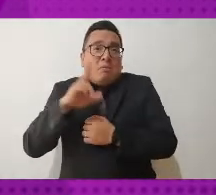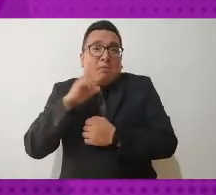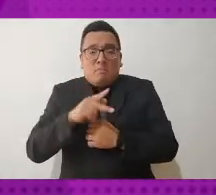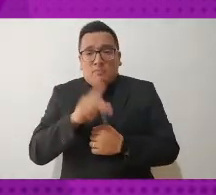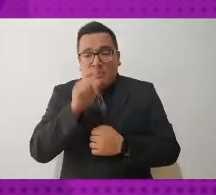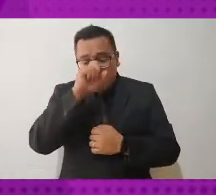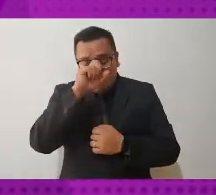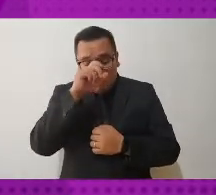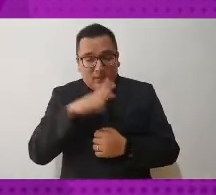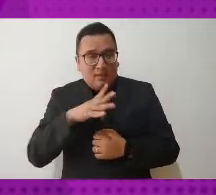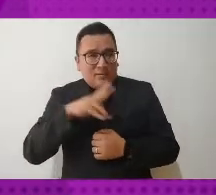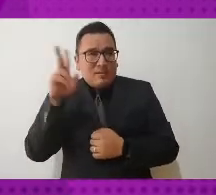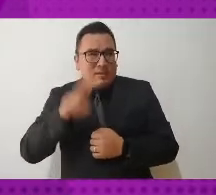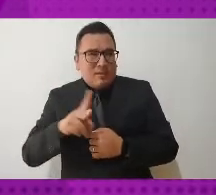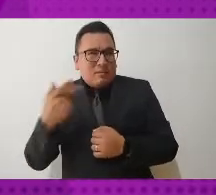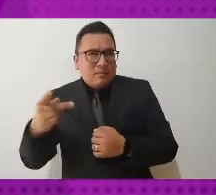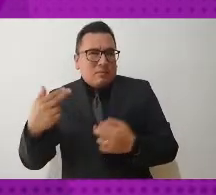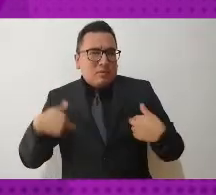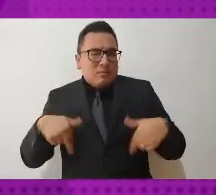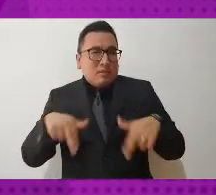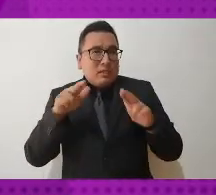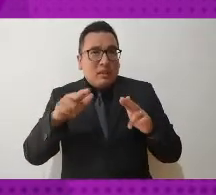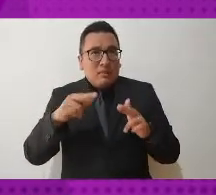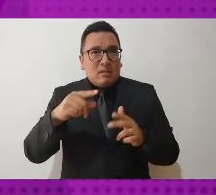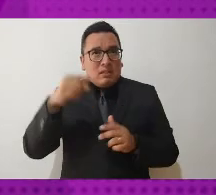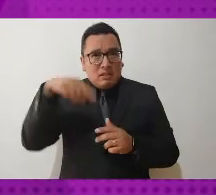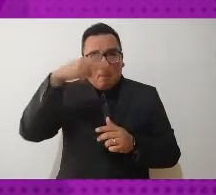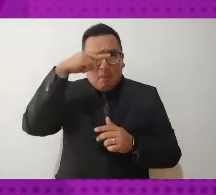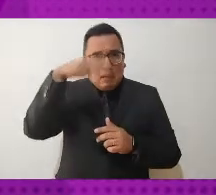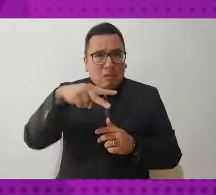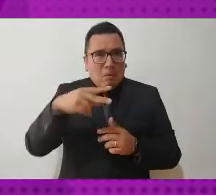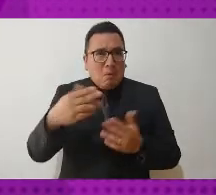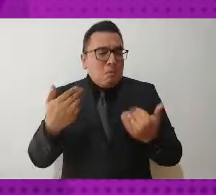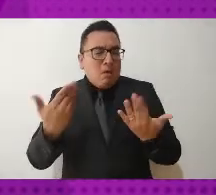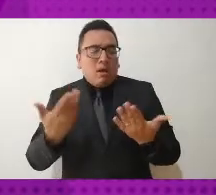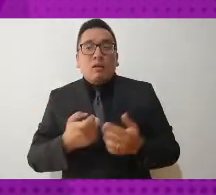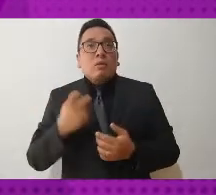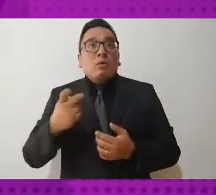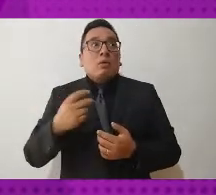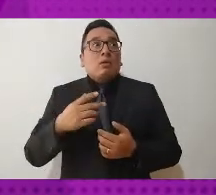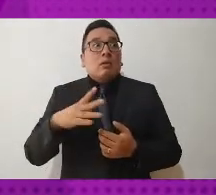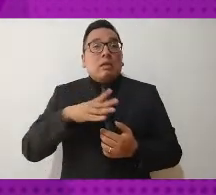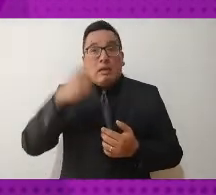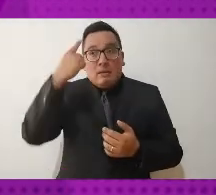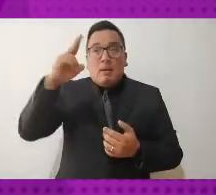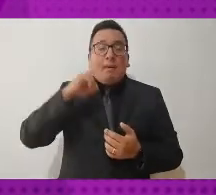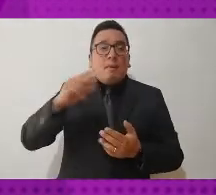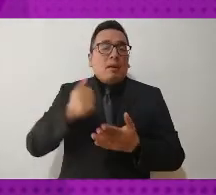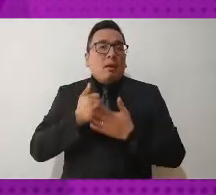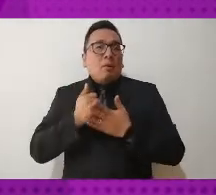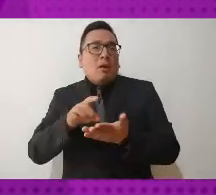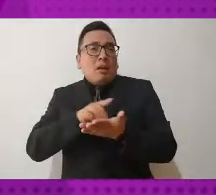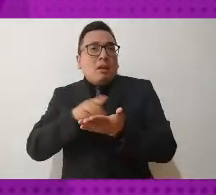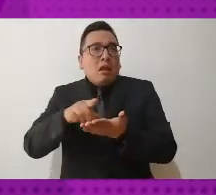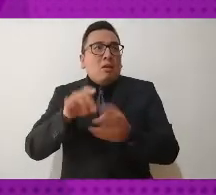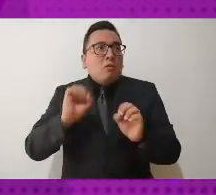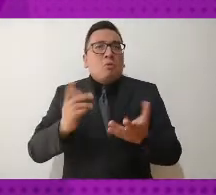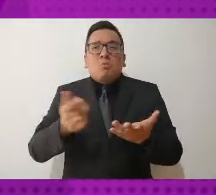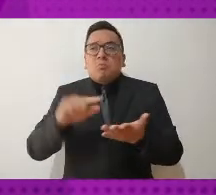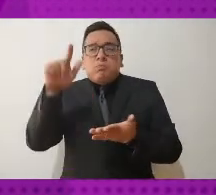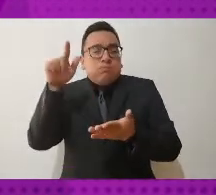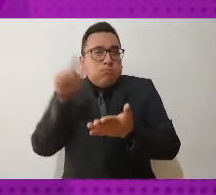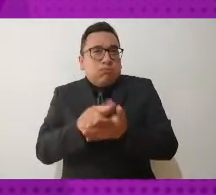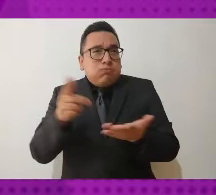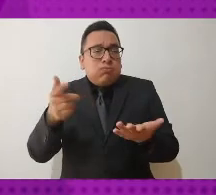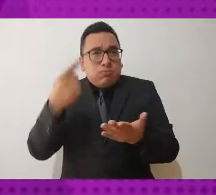no hemos tenido esa representación a nivel nacional que ha impedido que se legisle a favor de muchos derechos que aún nos